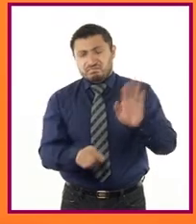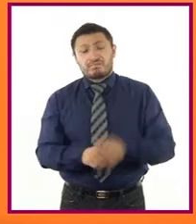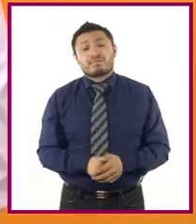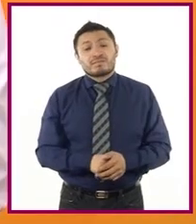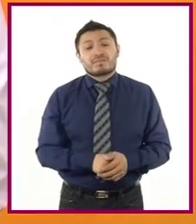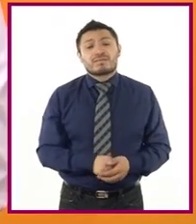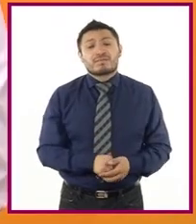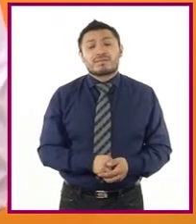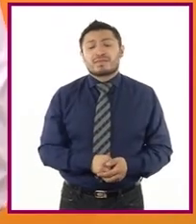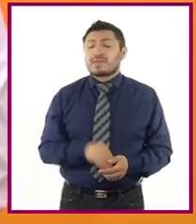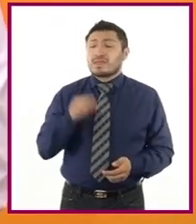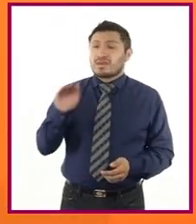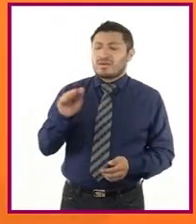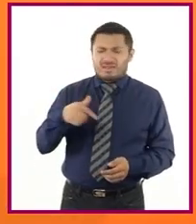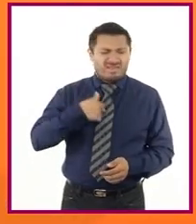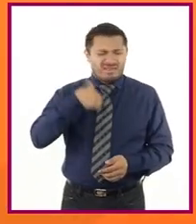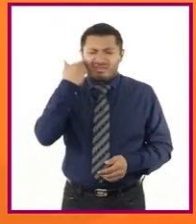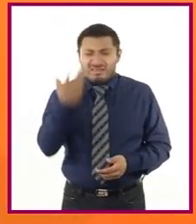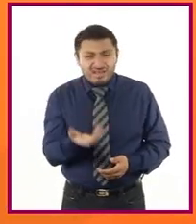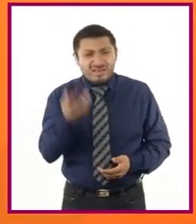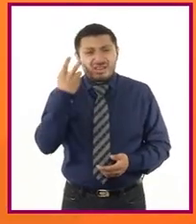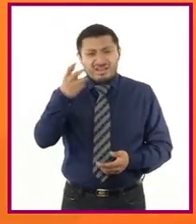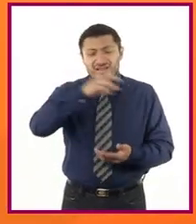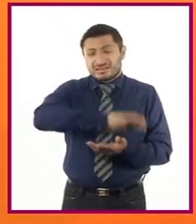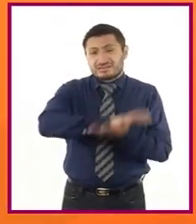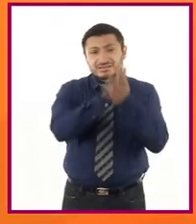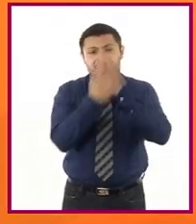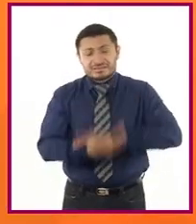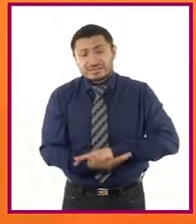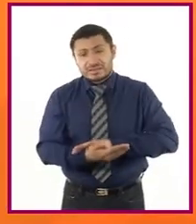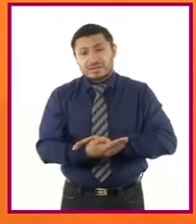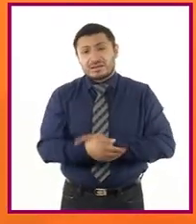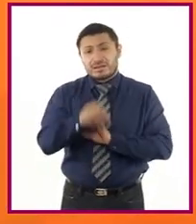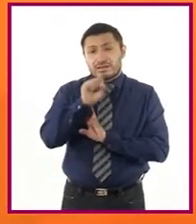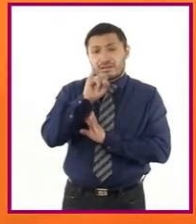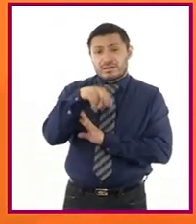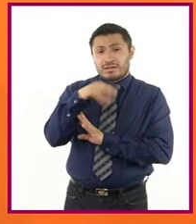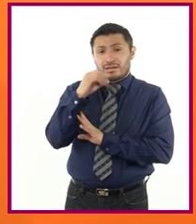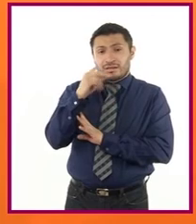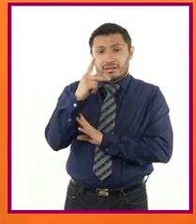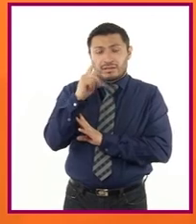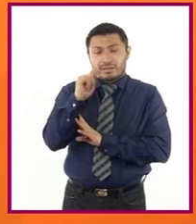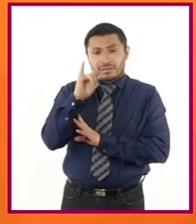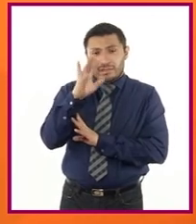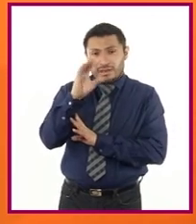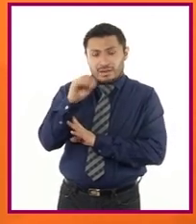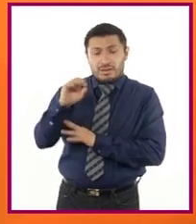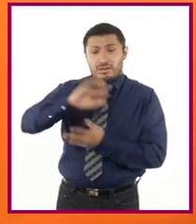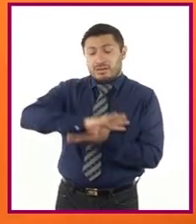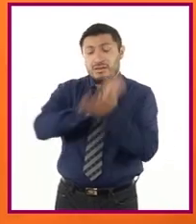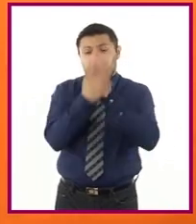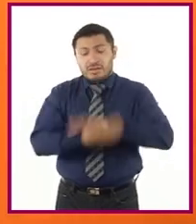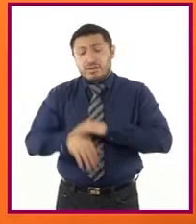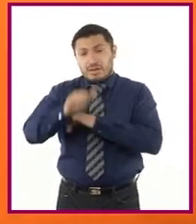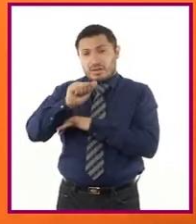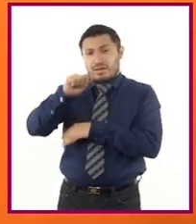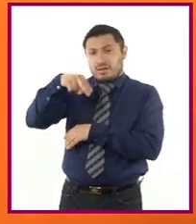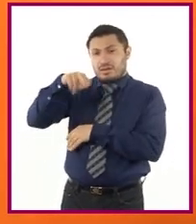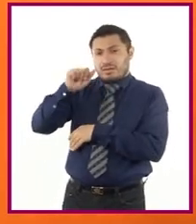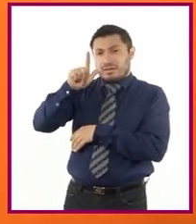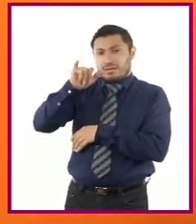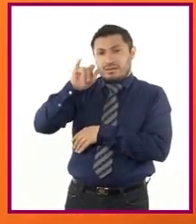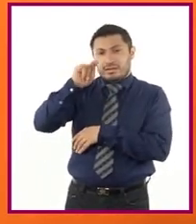Diana, ¿y si quisiera convertir este cursograma sinóptico en uno analítico, tendría que desglosar más